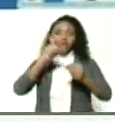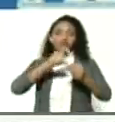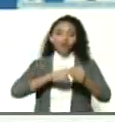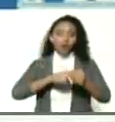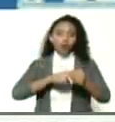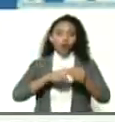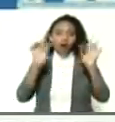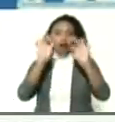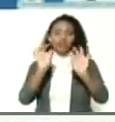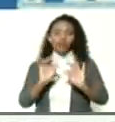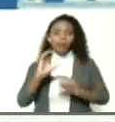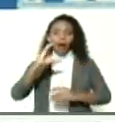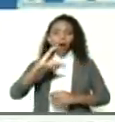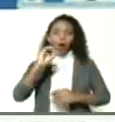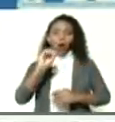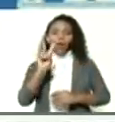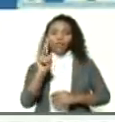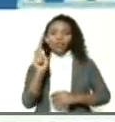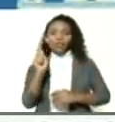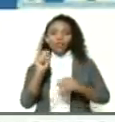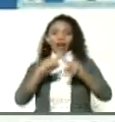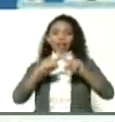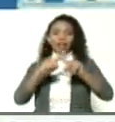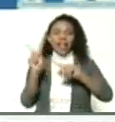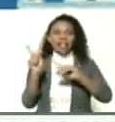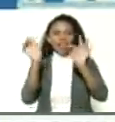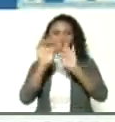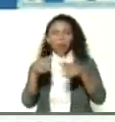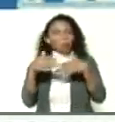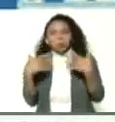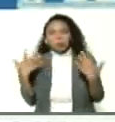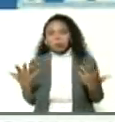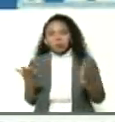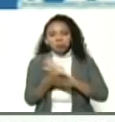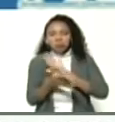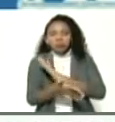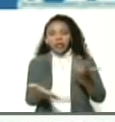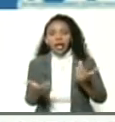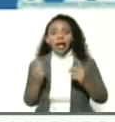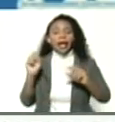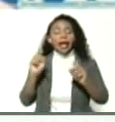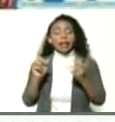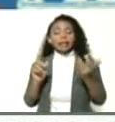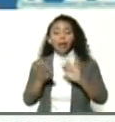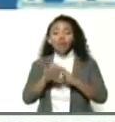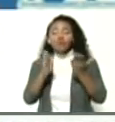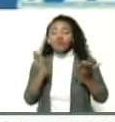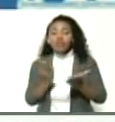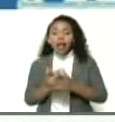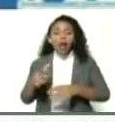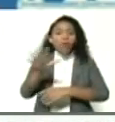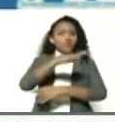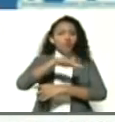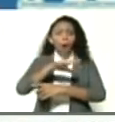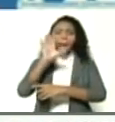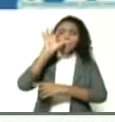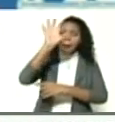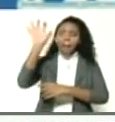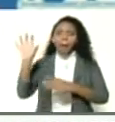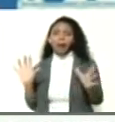el mecanismo COVAX. Este es un mecanismo global donde los países se han